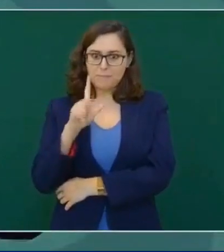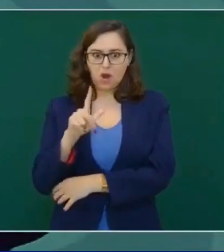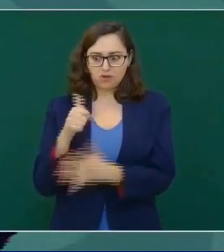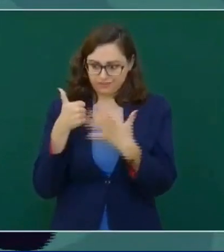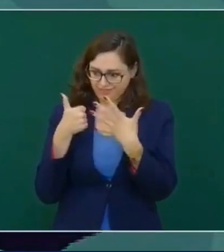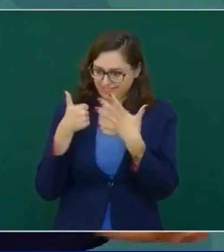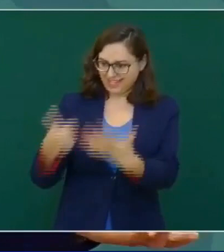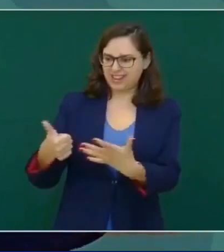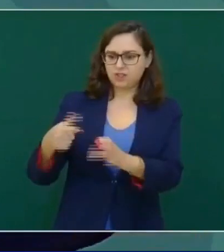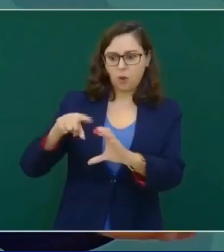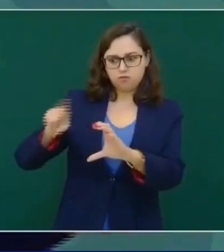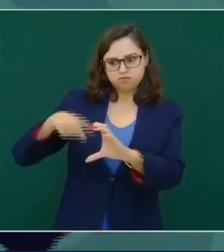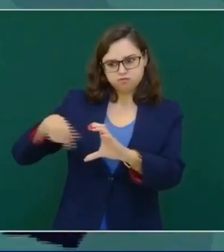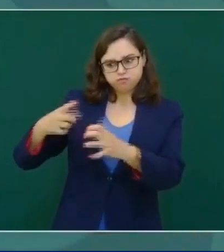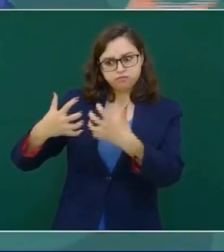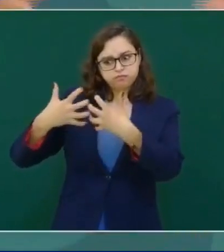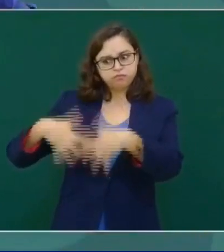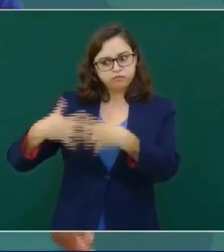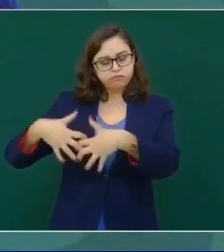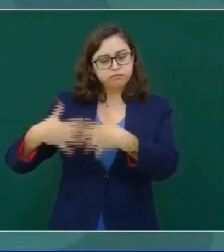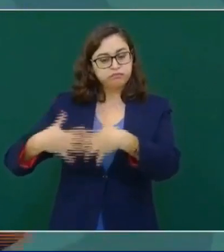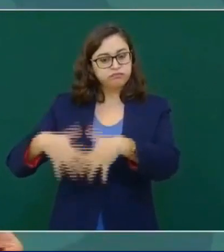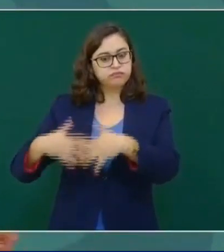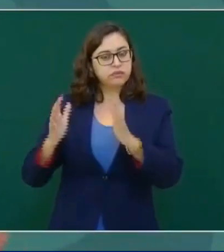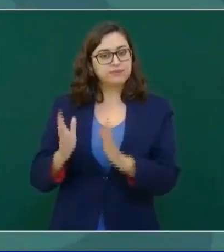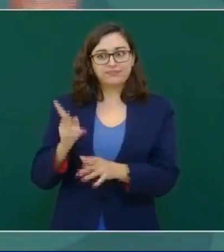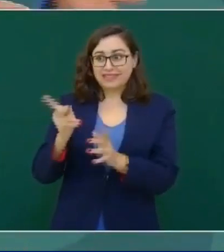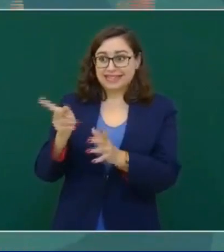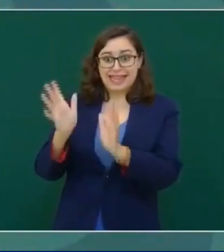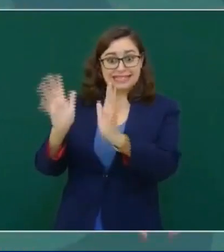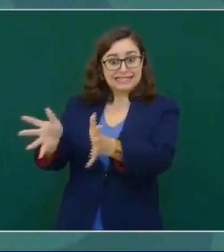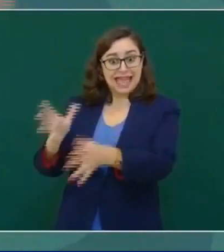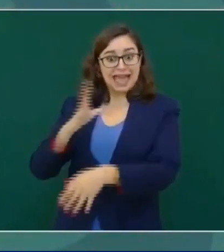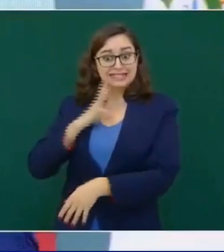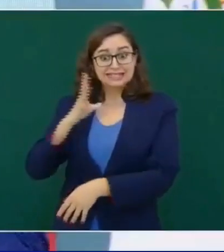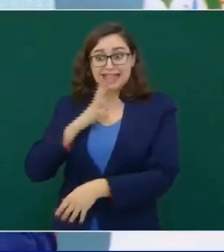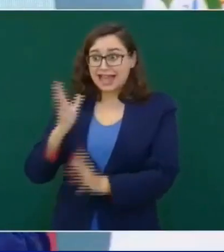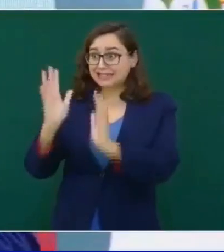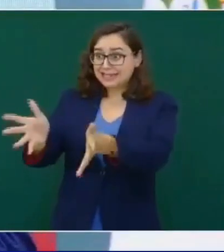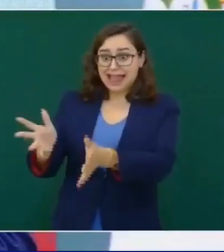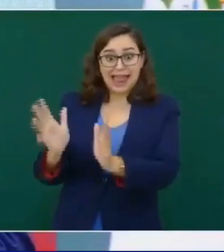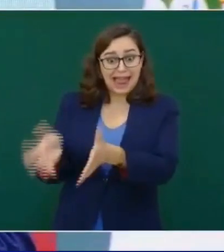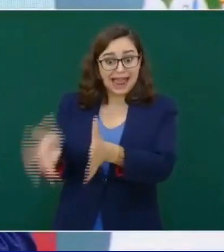necesitamos instalarlas porque ahí están, nada más que están apagadas,